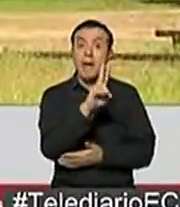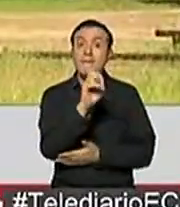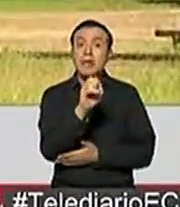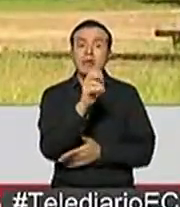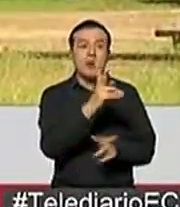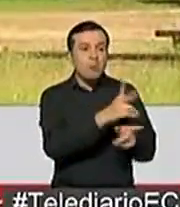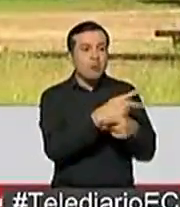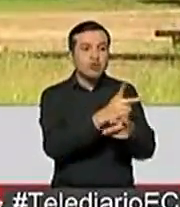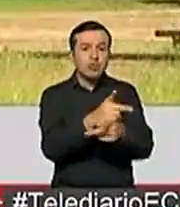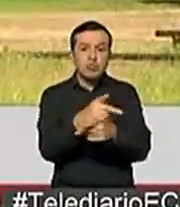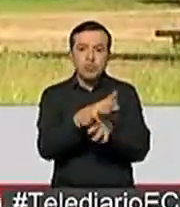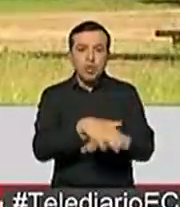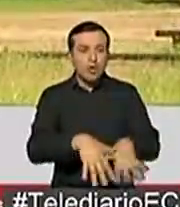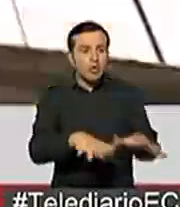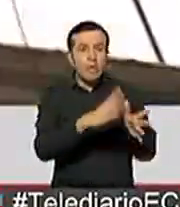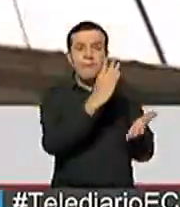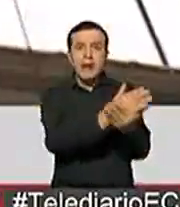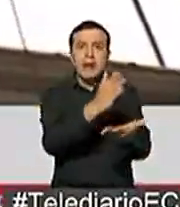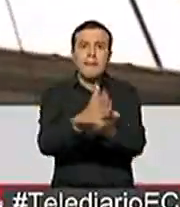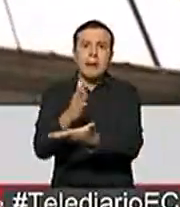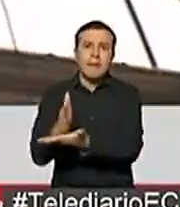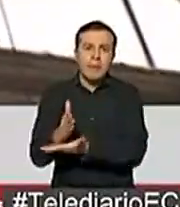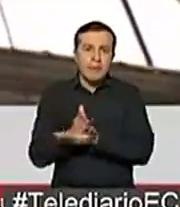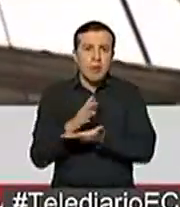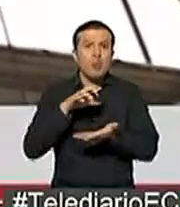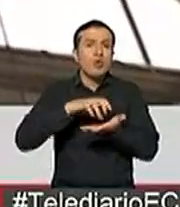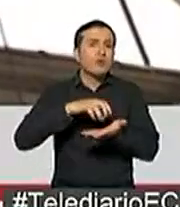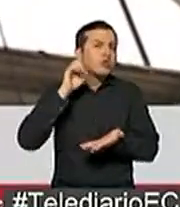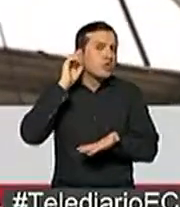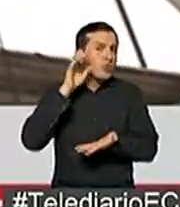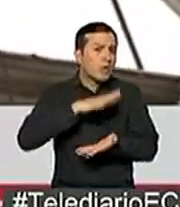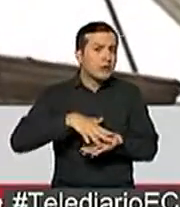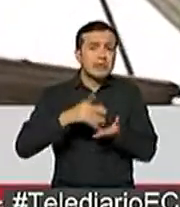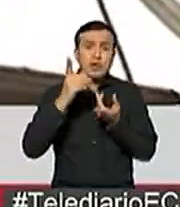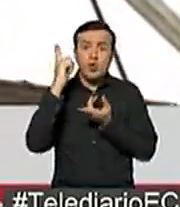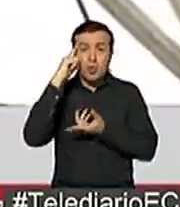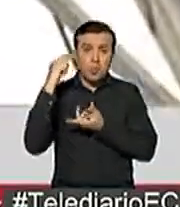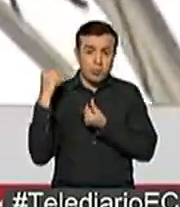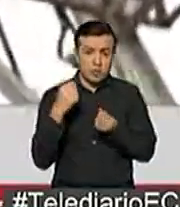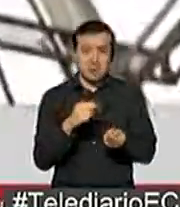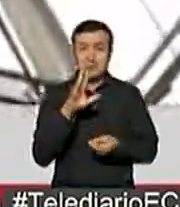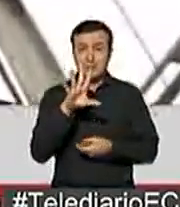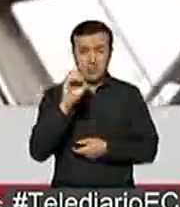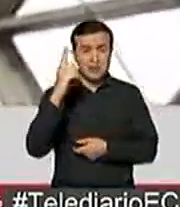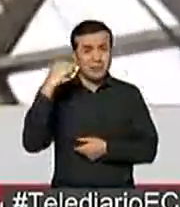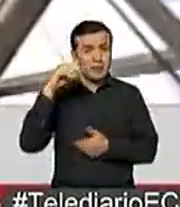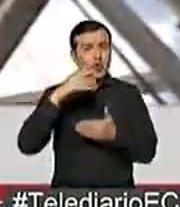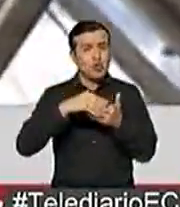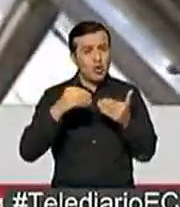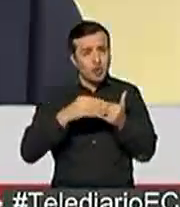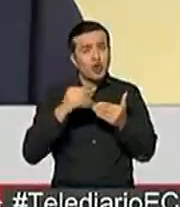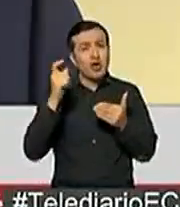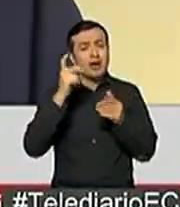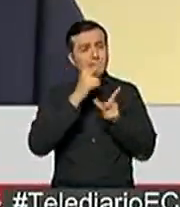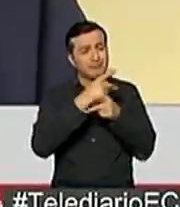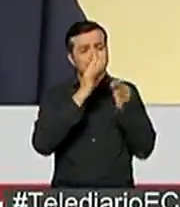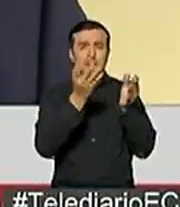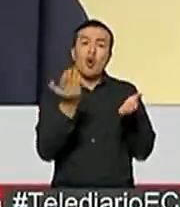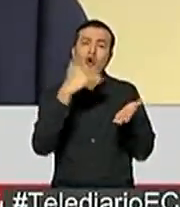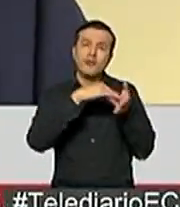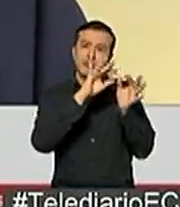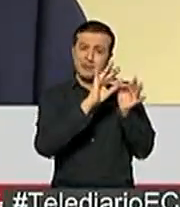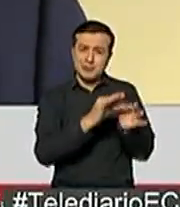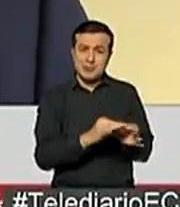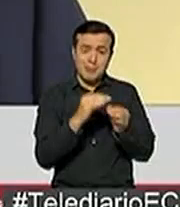en las provincias de sucumbíos y orellana y donde el estado debe hacer una inversión de casi 50 millones de dólares para reparar los que trama